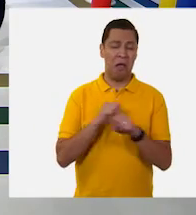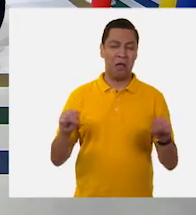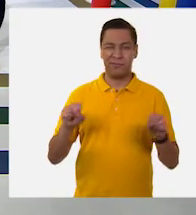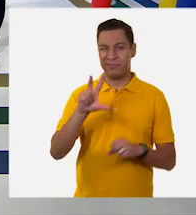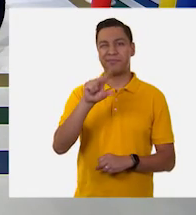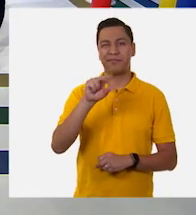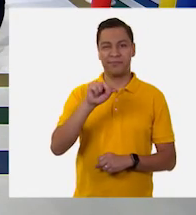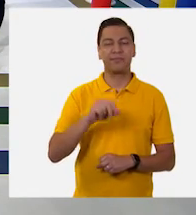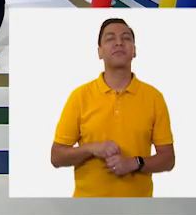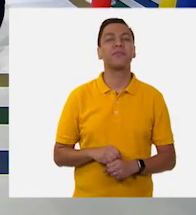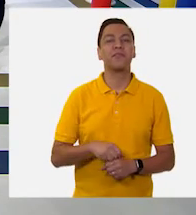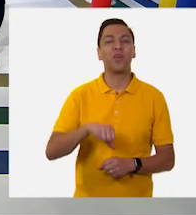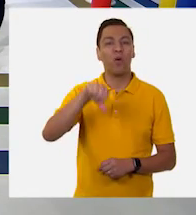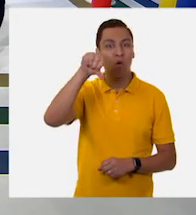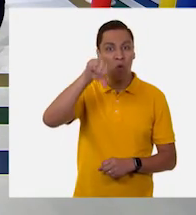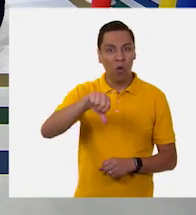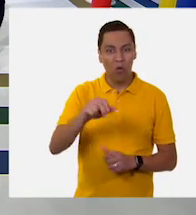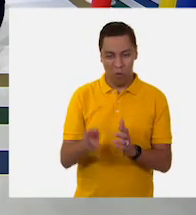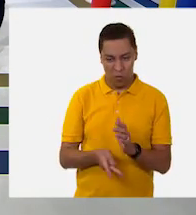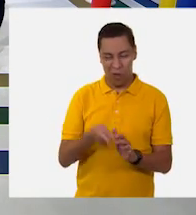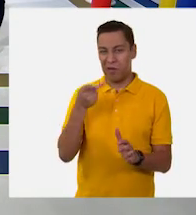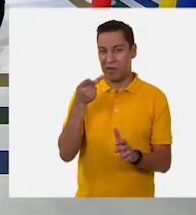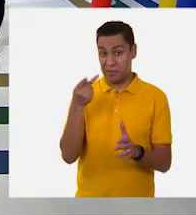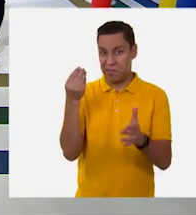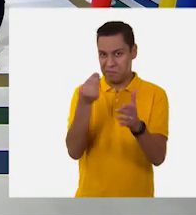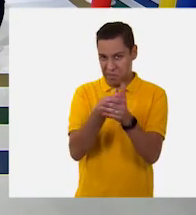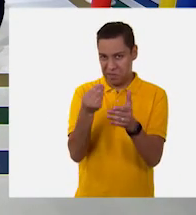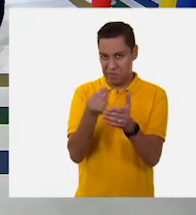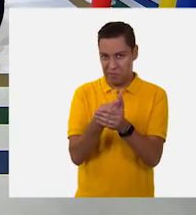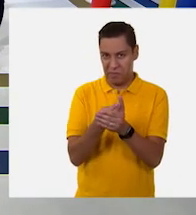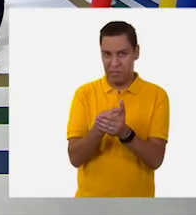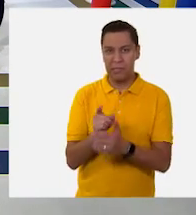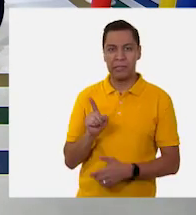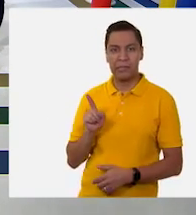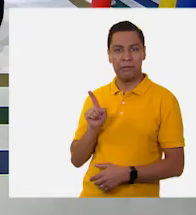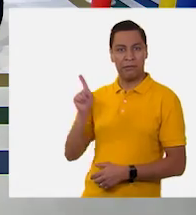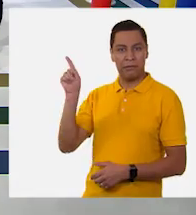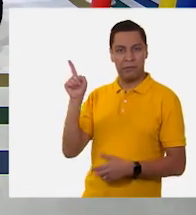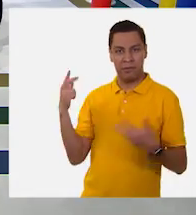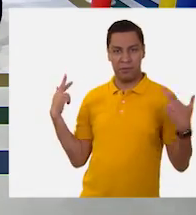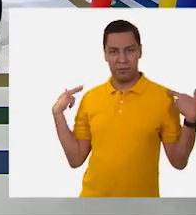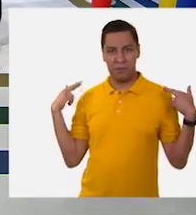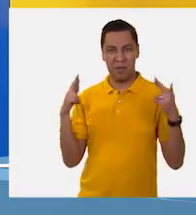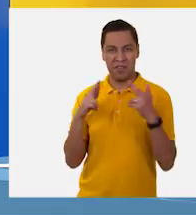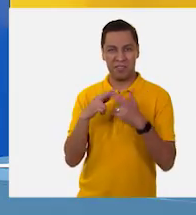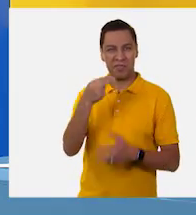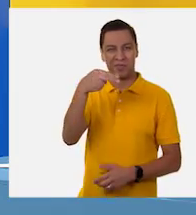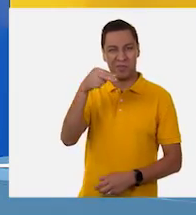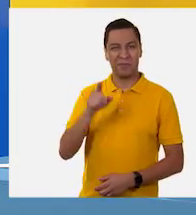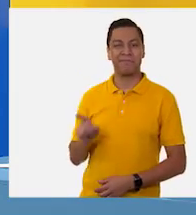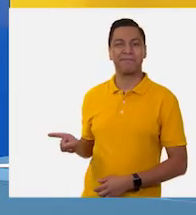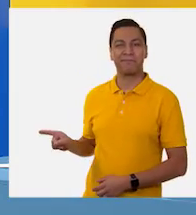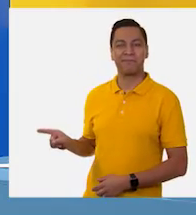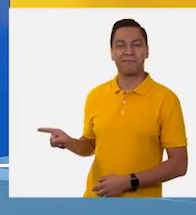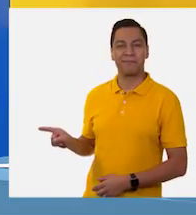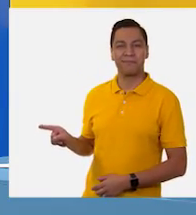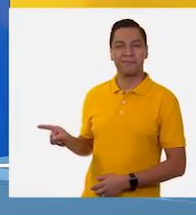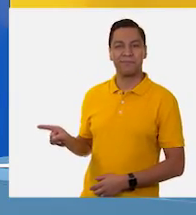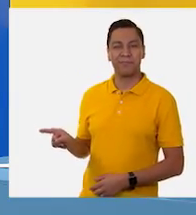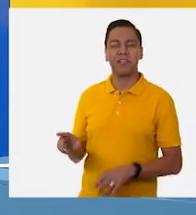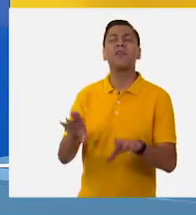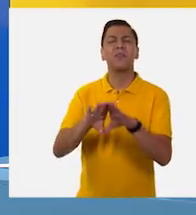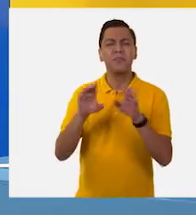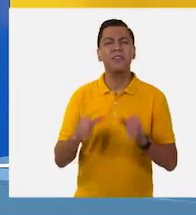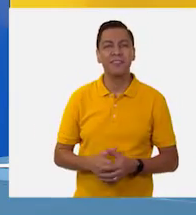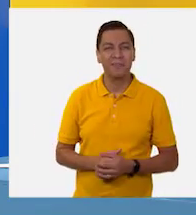estamos ya por iniciar una sesión más de matemáticas de quinto grado de la mano del maestro Uziel Pérez, a quien recibo con mucho gusto. Maestro Uziel, ¿cómo estás?